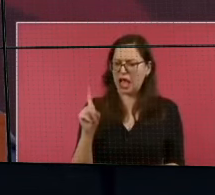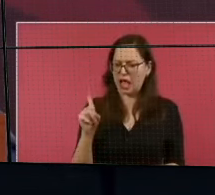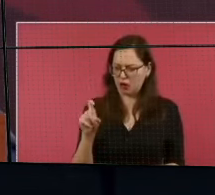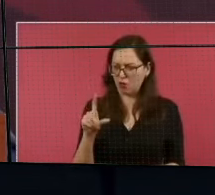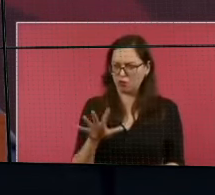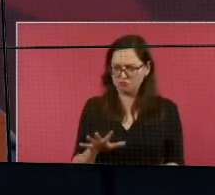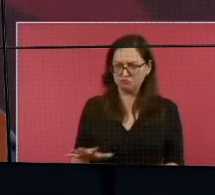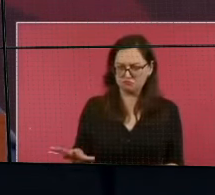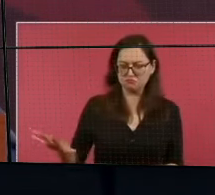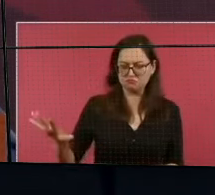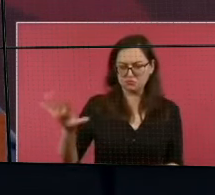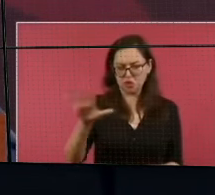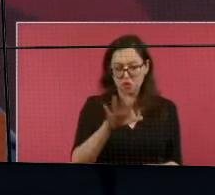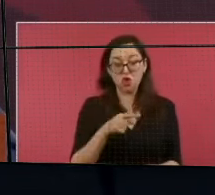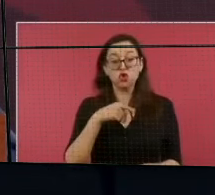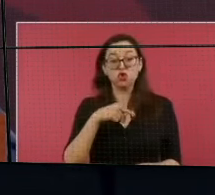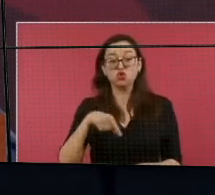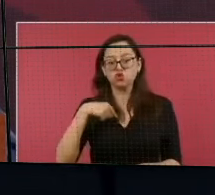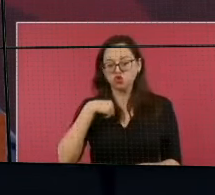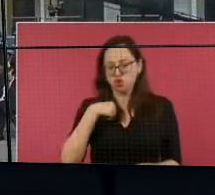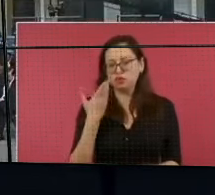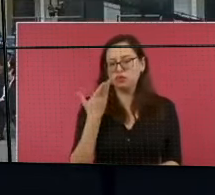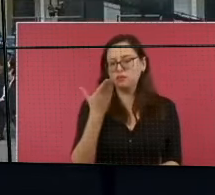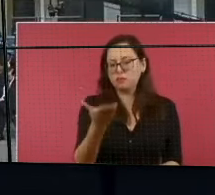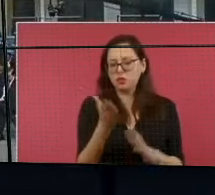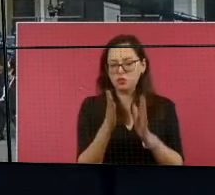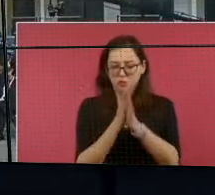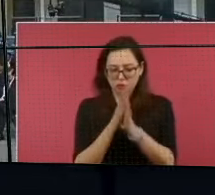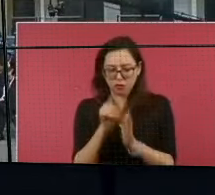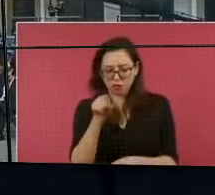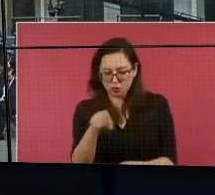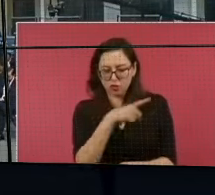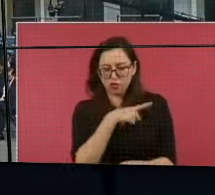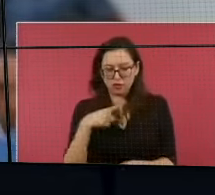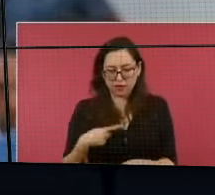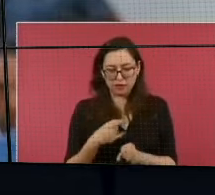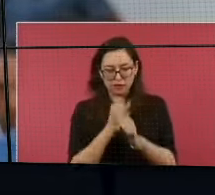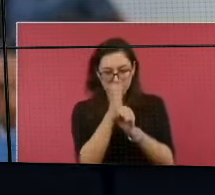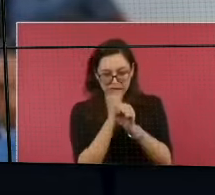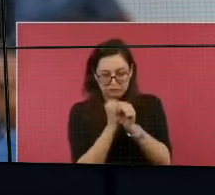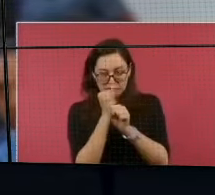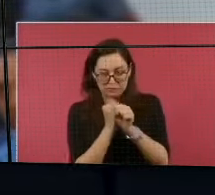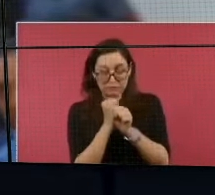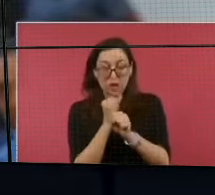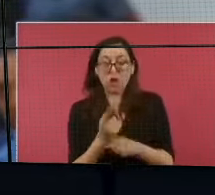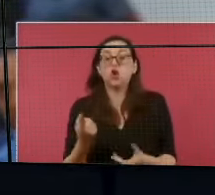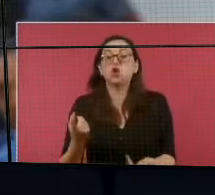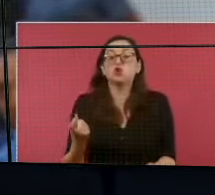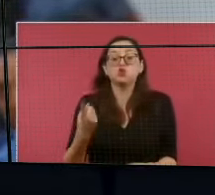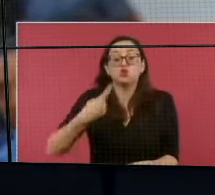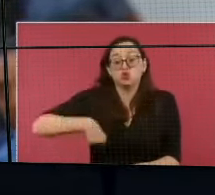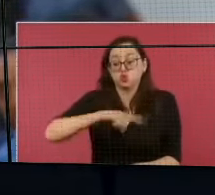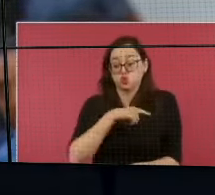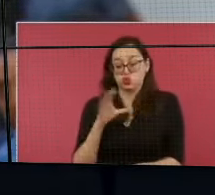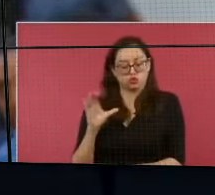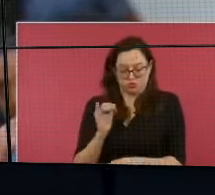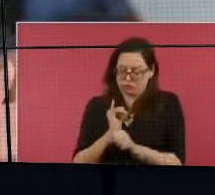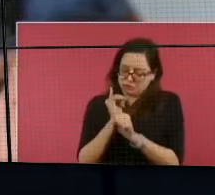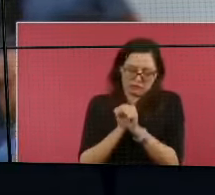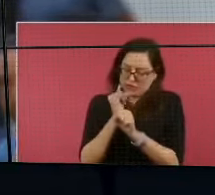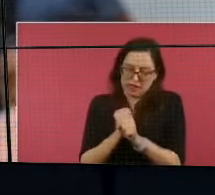atención la postura del presidente López Obrador me parece mucho muy grave la arrogancia